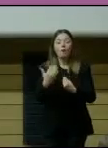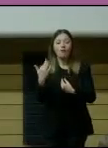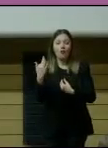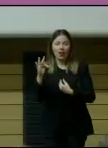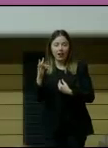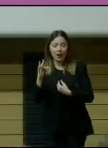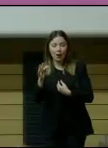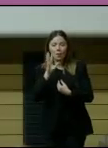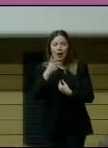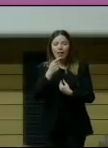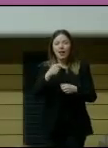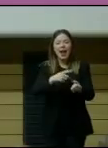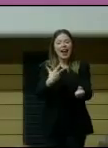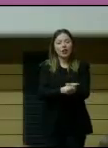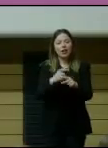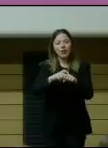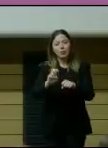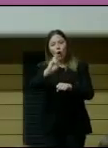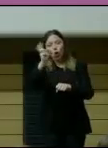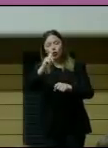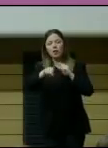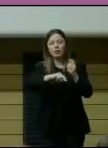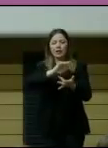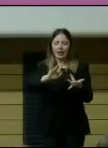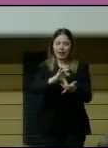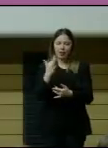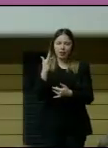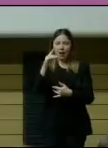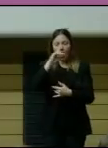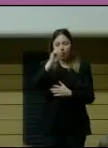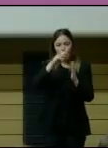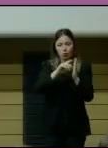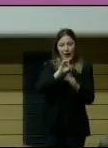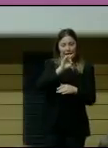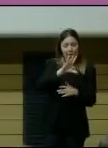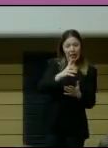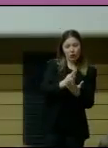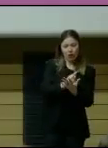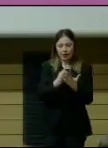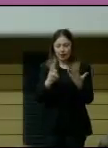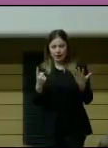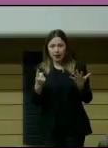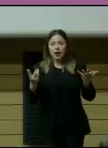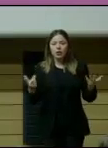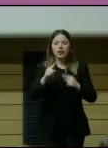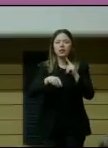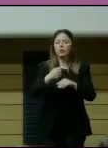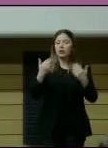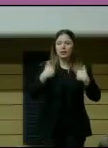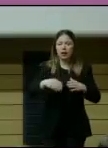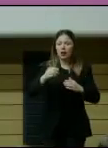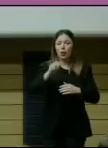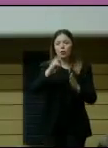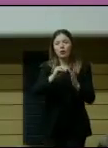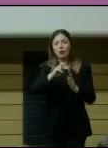para decirles que era otro tipo de heroína, y luego empezó toda la crisis de fentanilo en 2015-2016, y luego ya, si a partir de 2021,